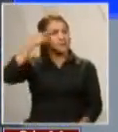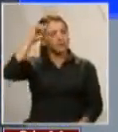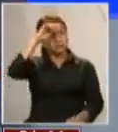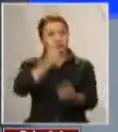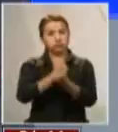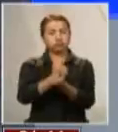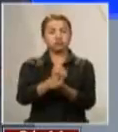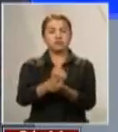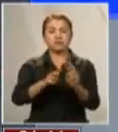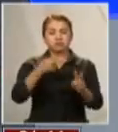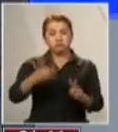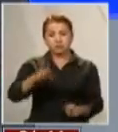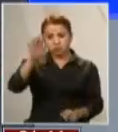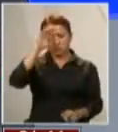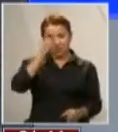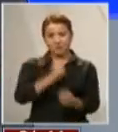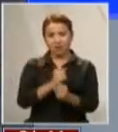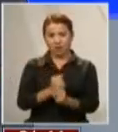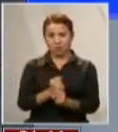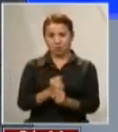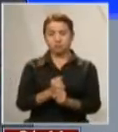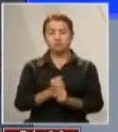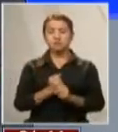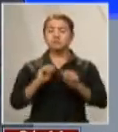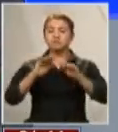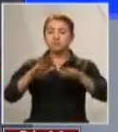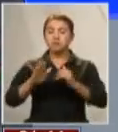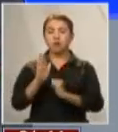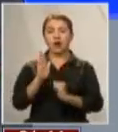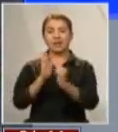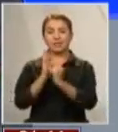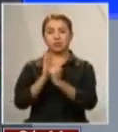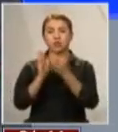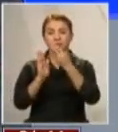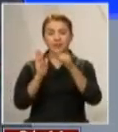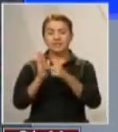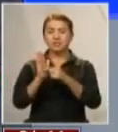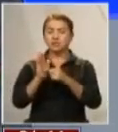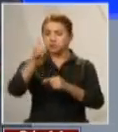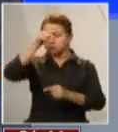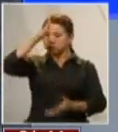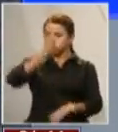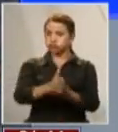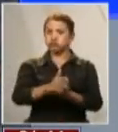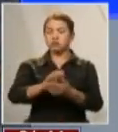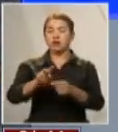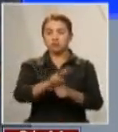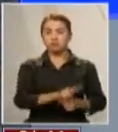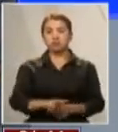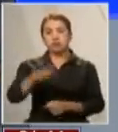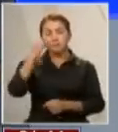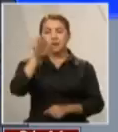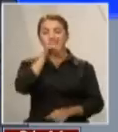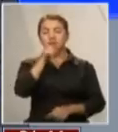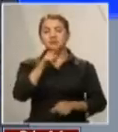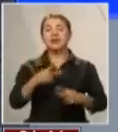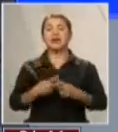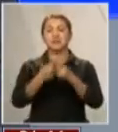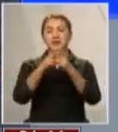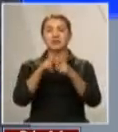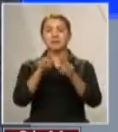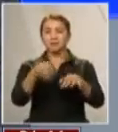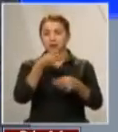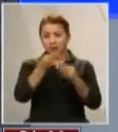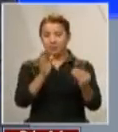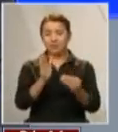hacer mal la pega? El mismo, la misma artículo establece que van a haber sanciones administrativas y penales por el mal uso de esta herramienta por Carabineros. La misma